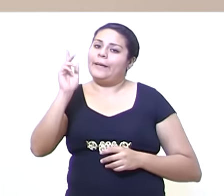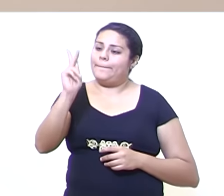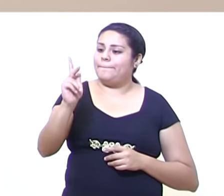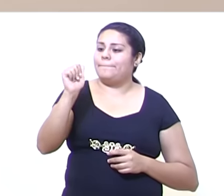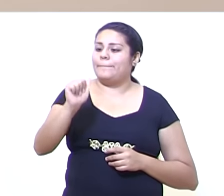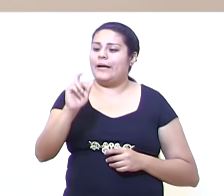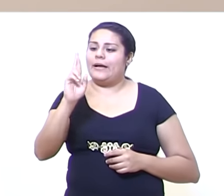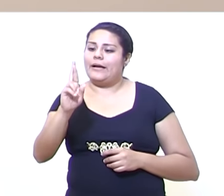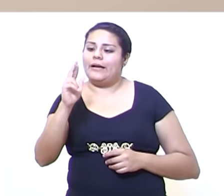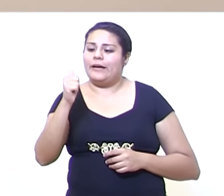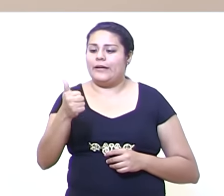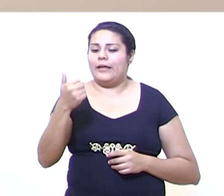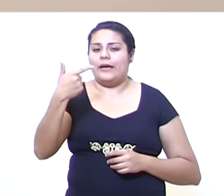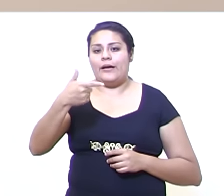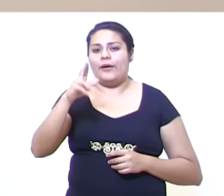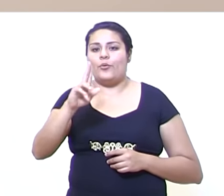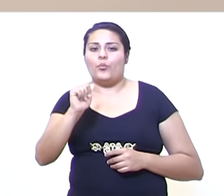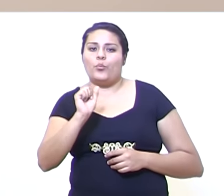paraguas.